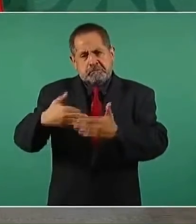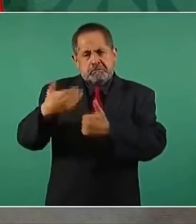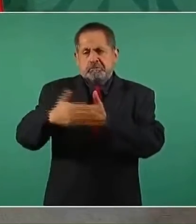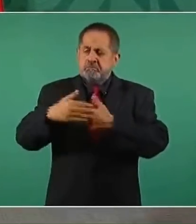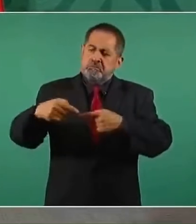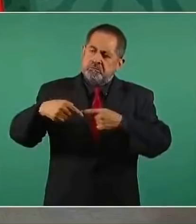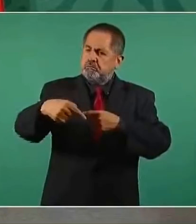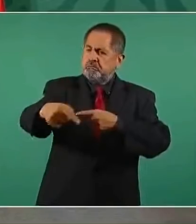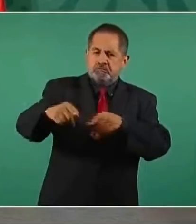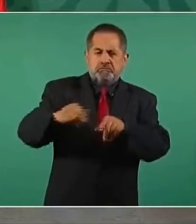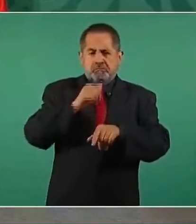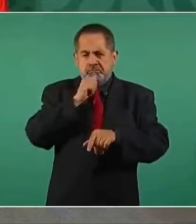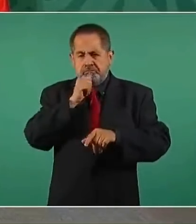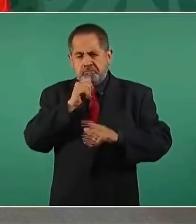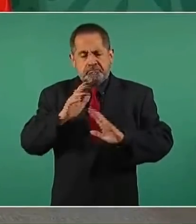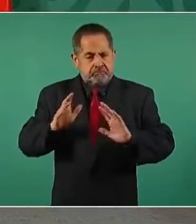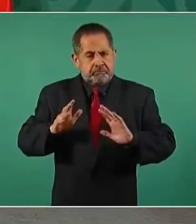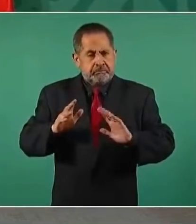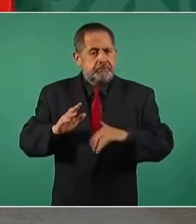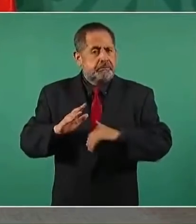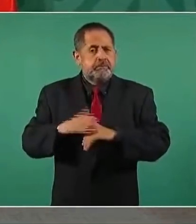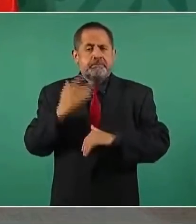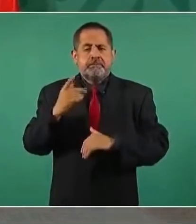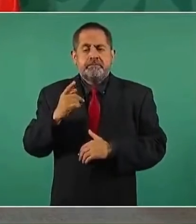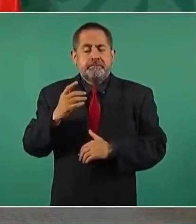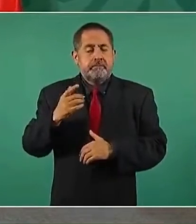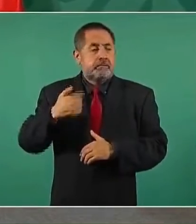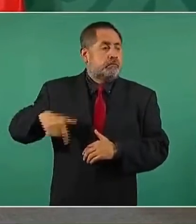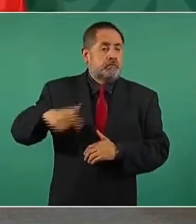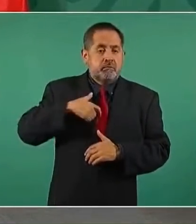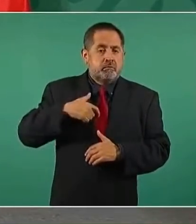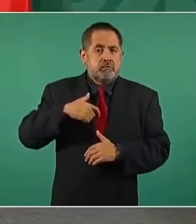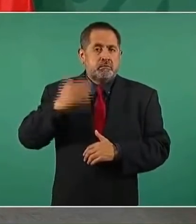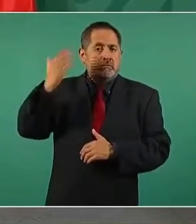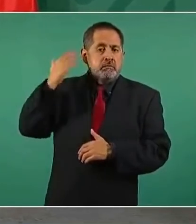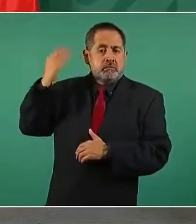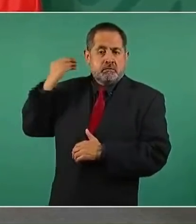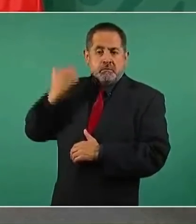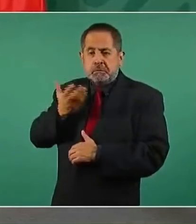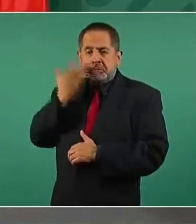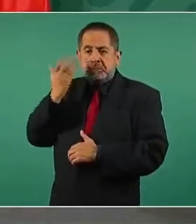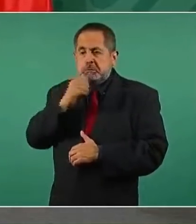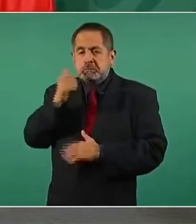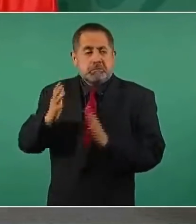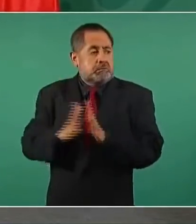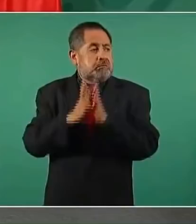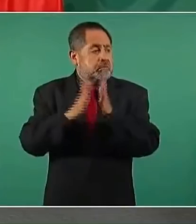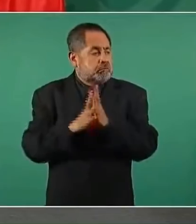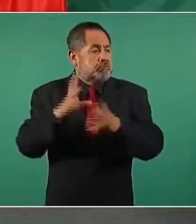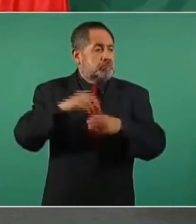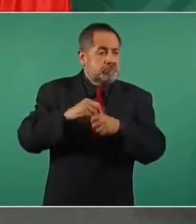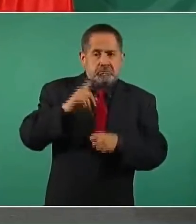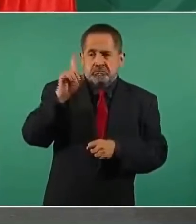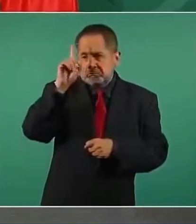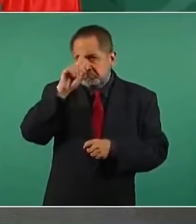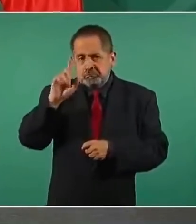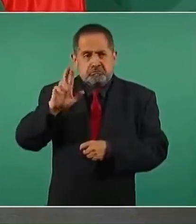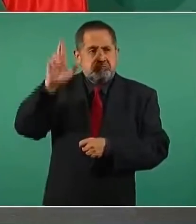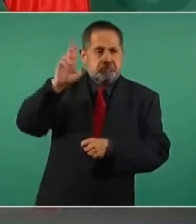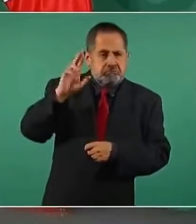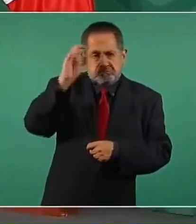porque no teníamos costumbre democrática, no teníamos hábito